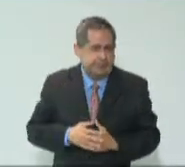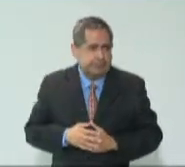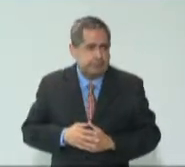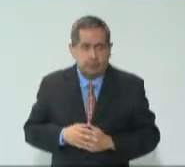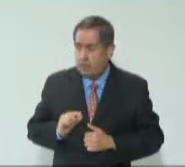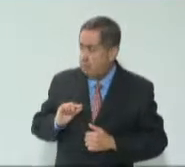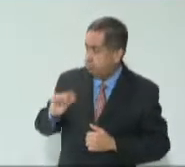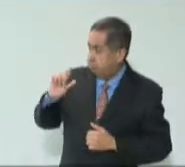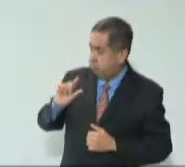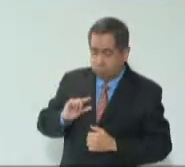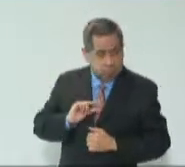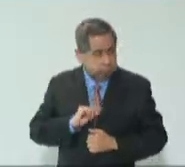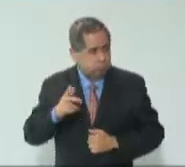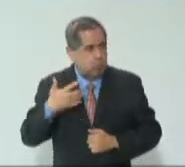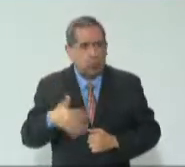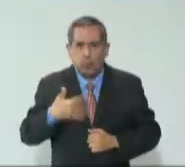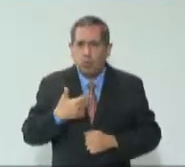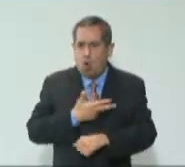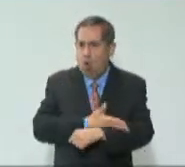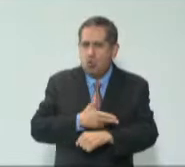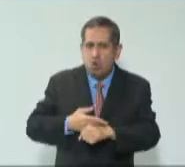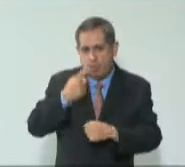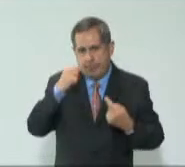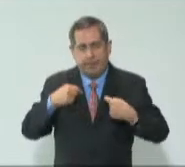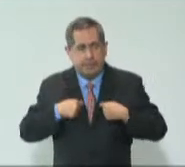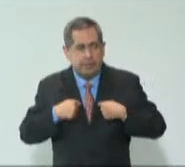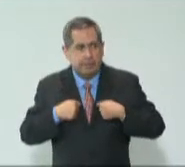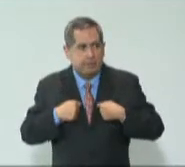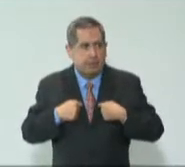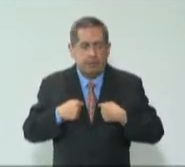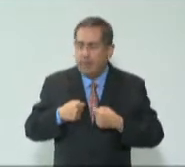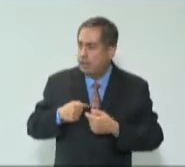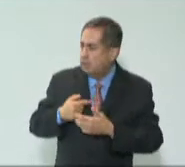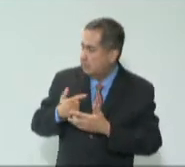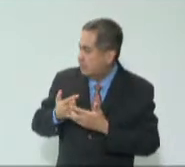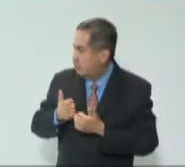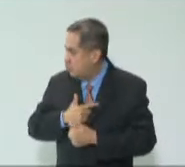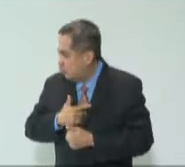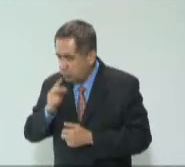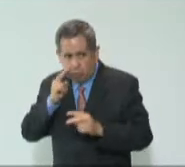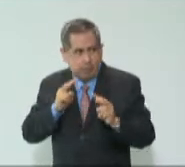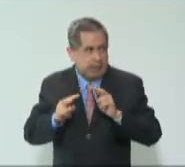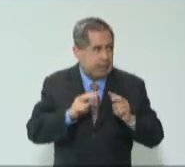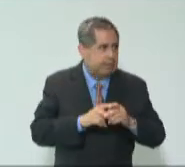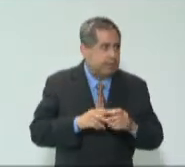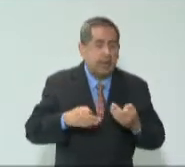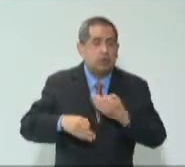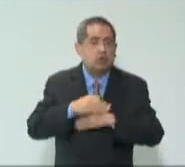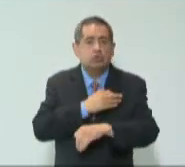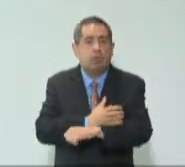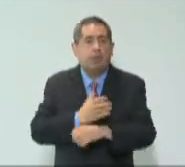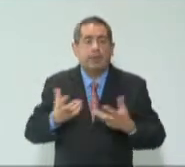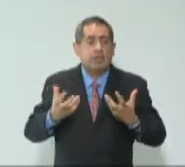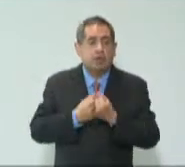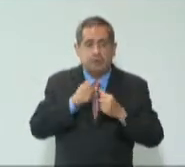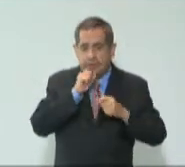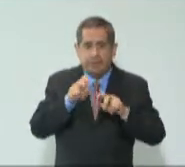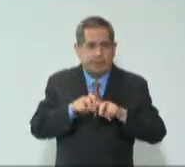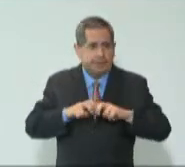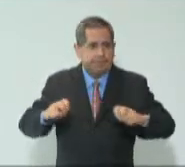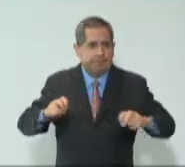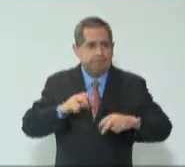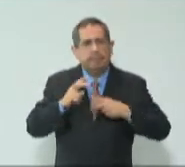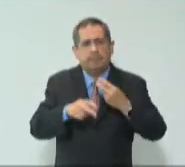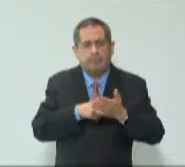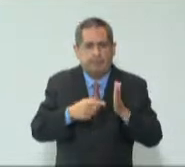panelistas eh contadora buenas tardes Qué gusto verla aquí y a los compañeros panelistas también los